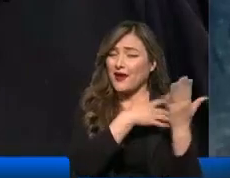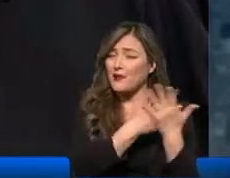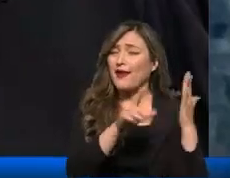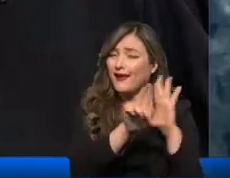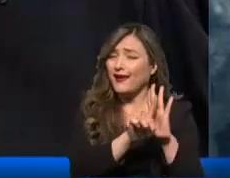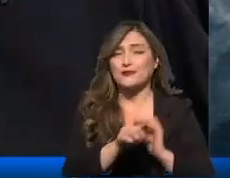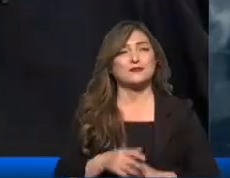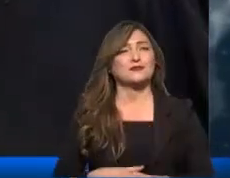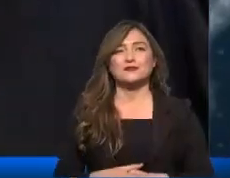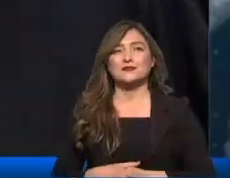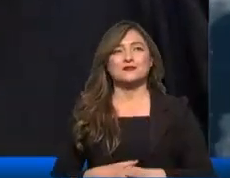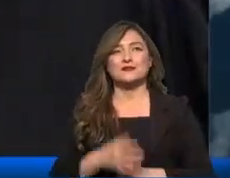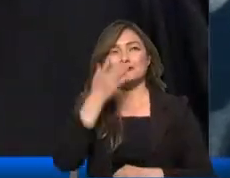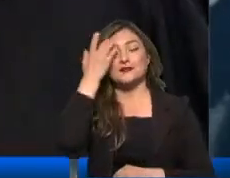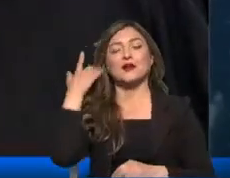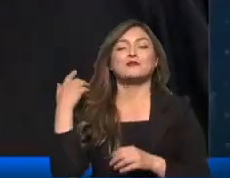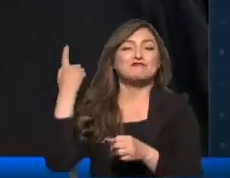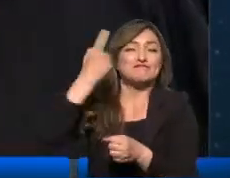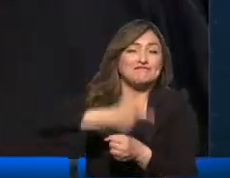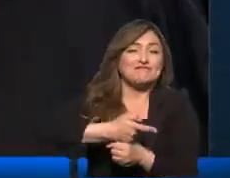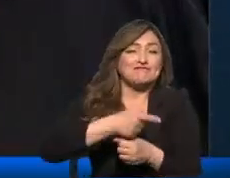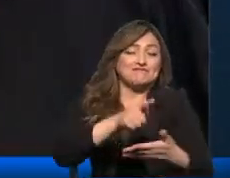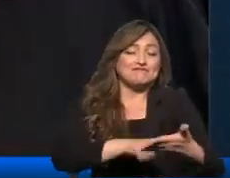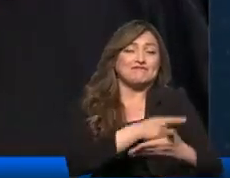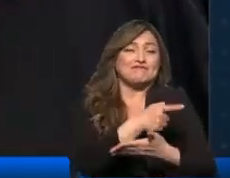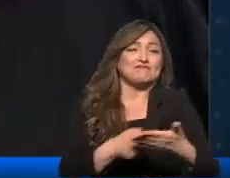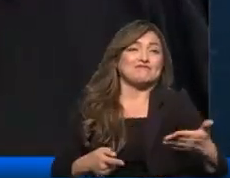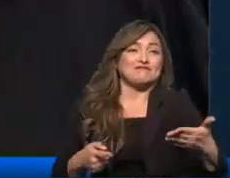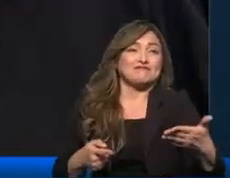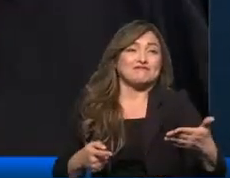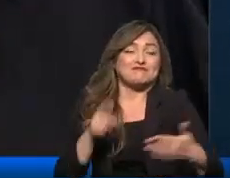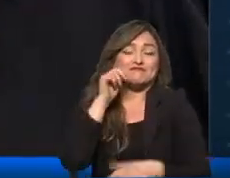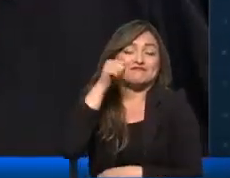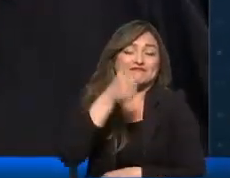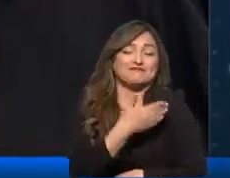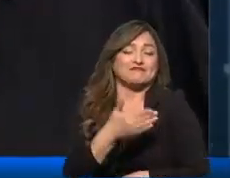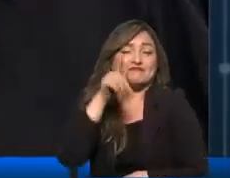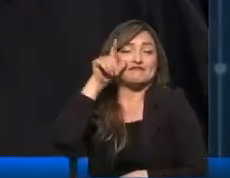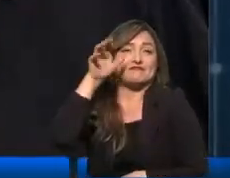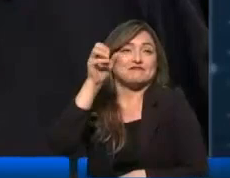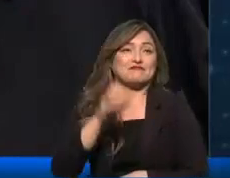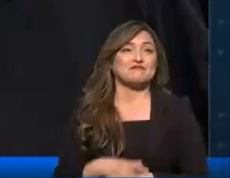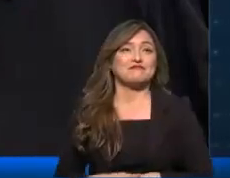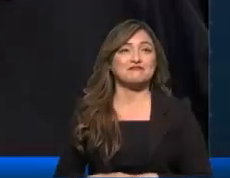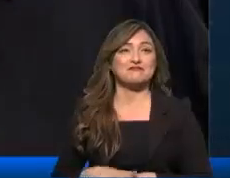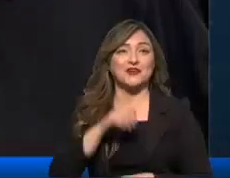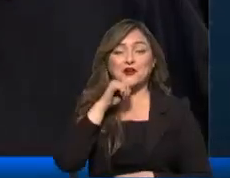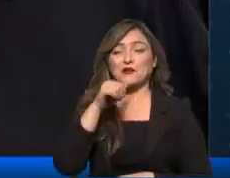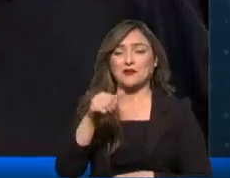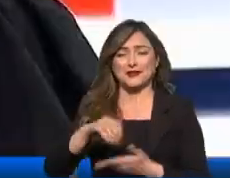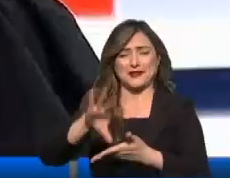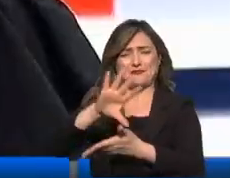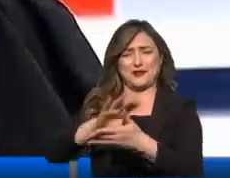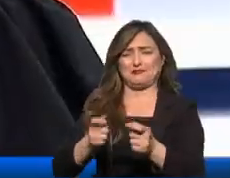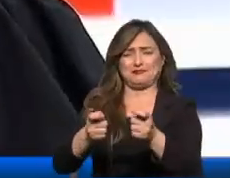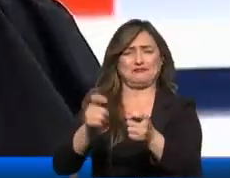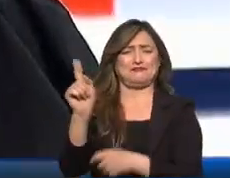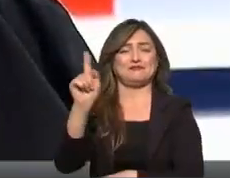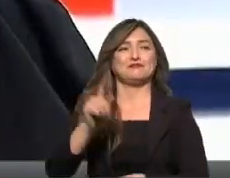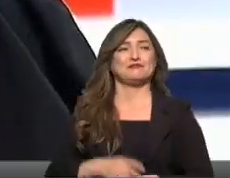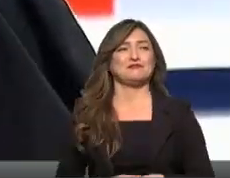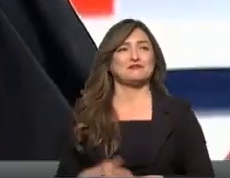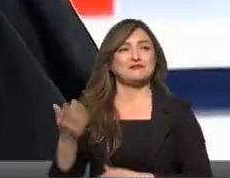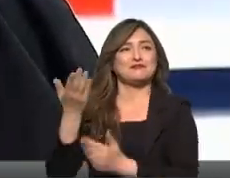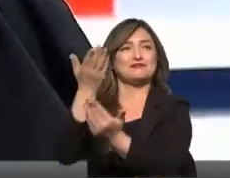un plumazo de un decreto ejecutivo podría eliminar los umbrales mañana el presidente de la República. No hace falta para pasar por la asamblea. Es la vía que la